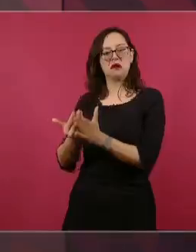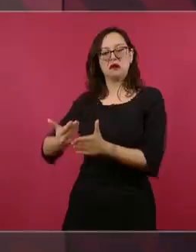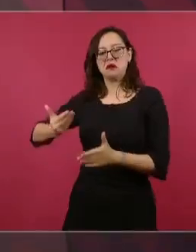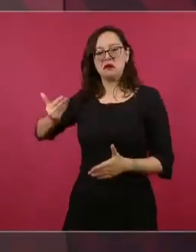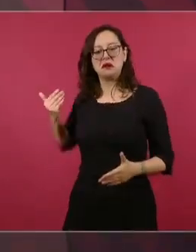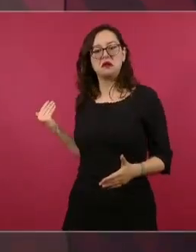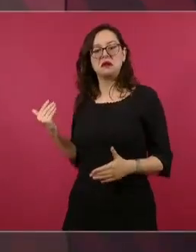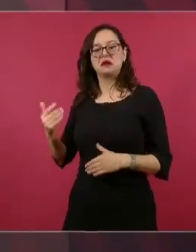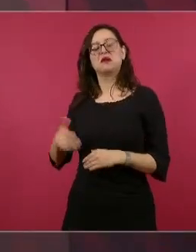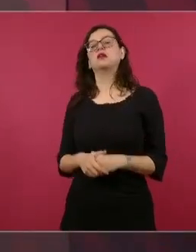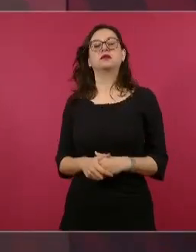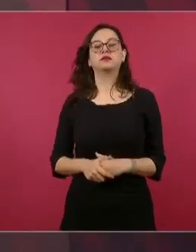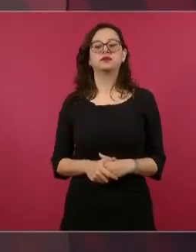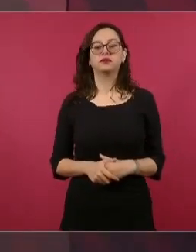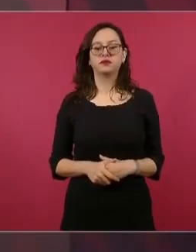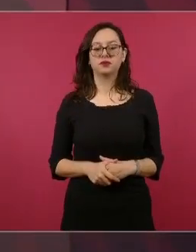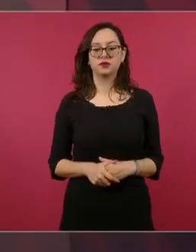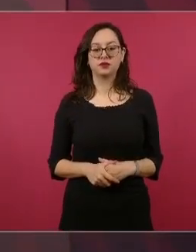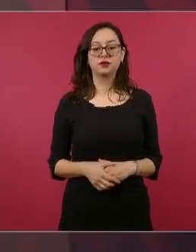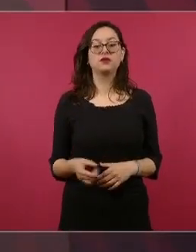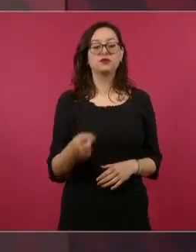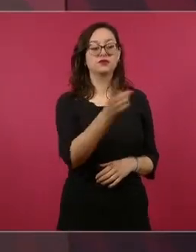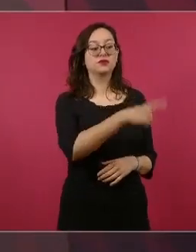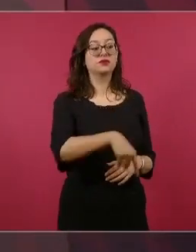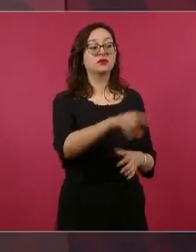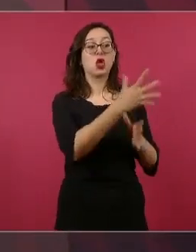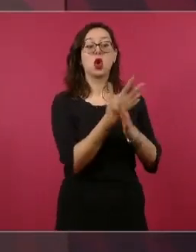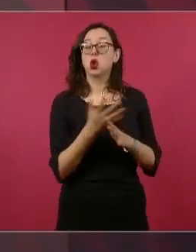decían no, no, no no van a seguir los programas sociales